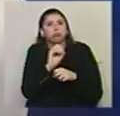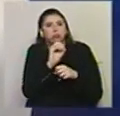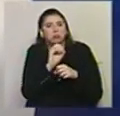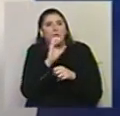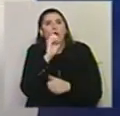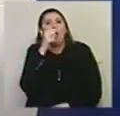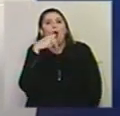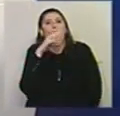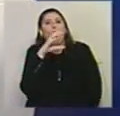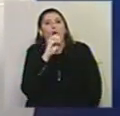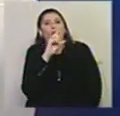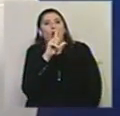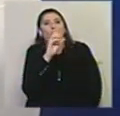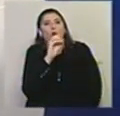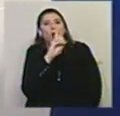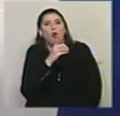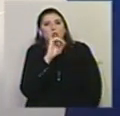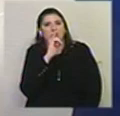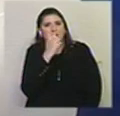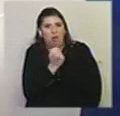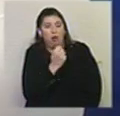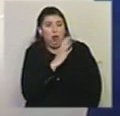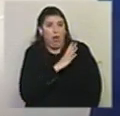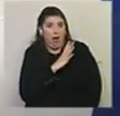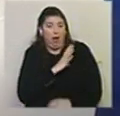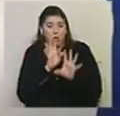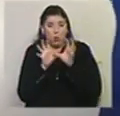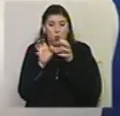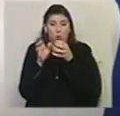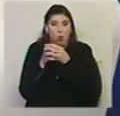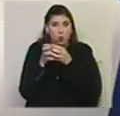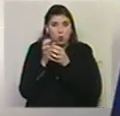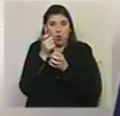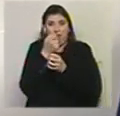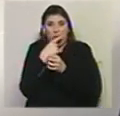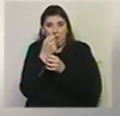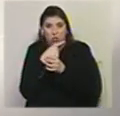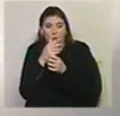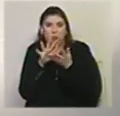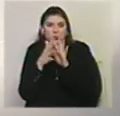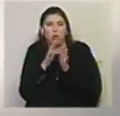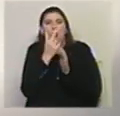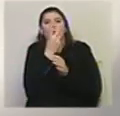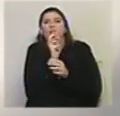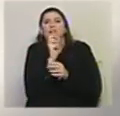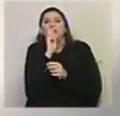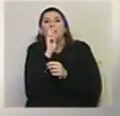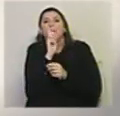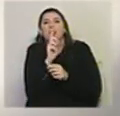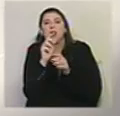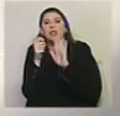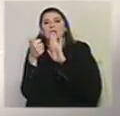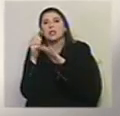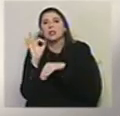en inmunosupresión. O sea, hay un conjunto de medicamentos que al año están entre los 20.000 y los